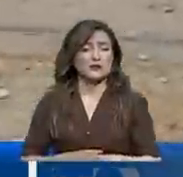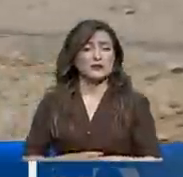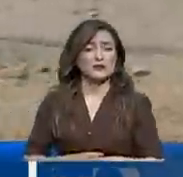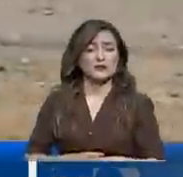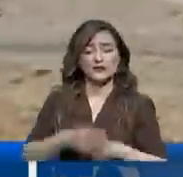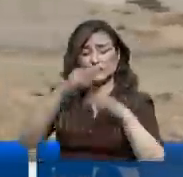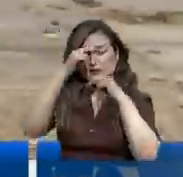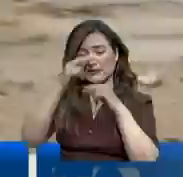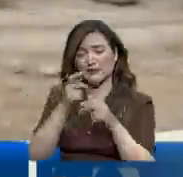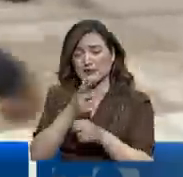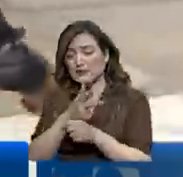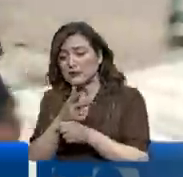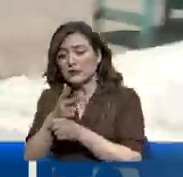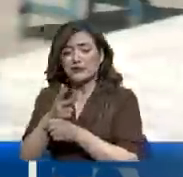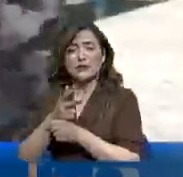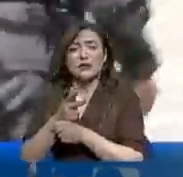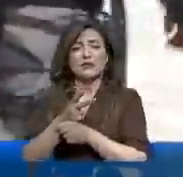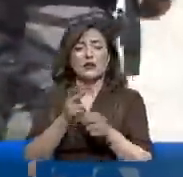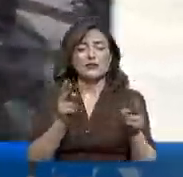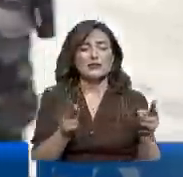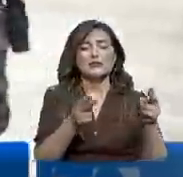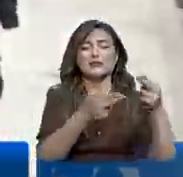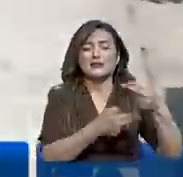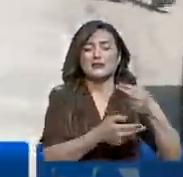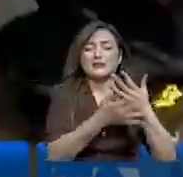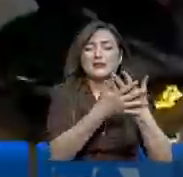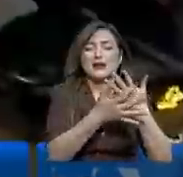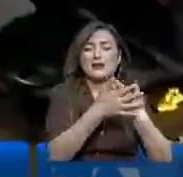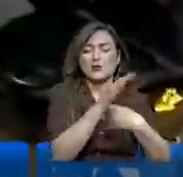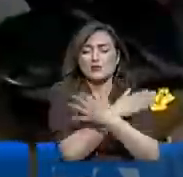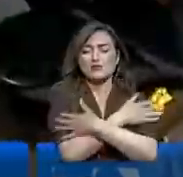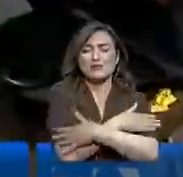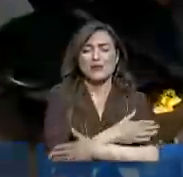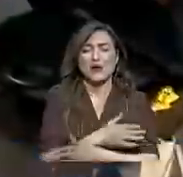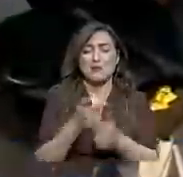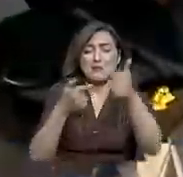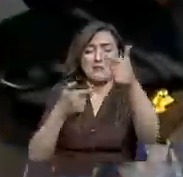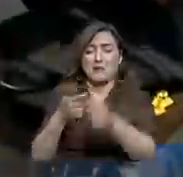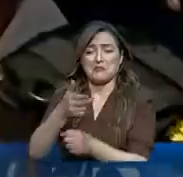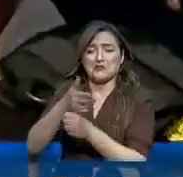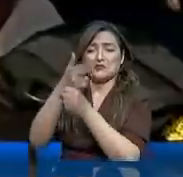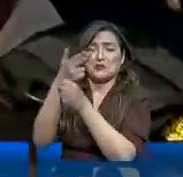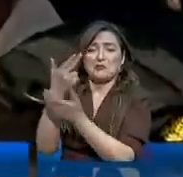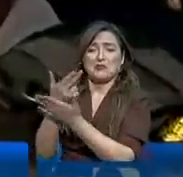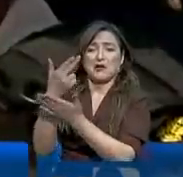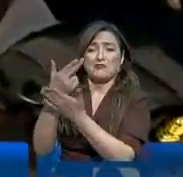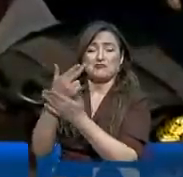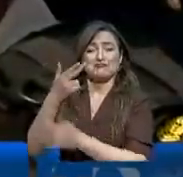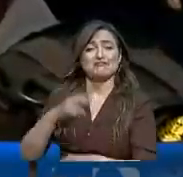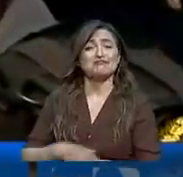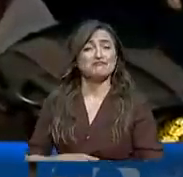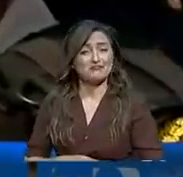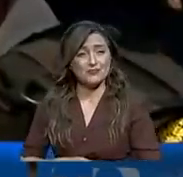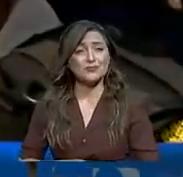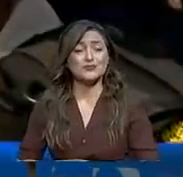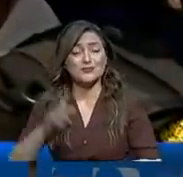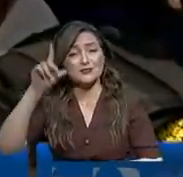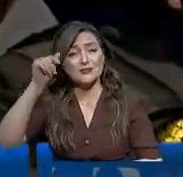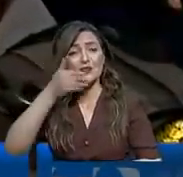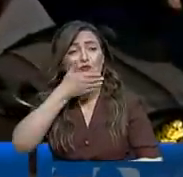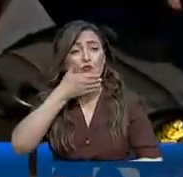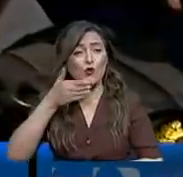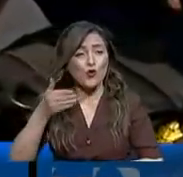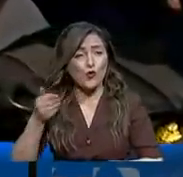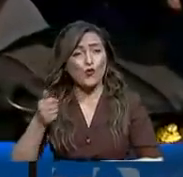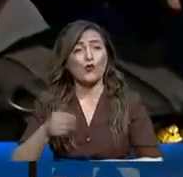continuaba las requisas en los pabellones a cargo de la policía nacional hay fusiles pistolas revólveres sido el gobierno está empeñado en mejorar la